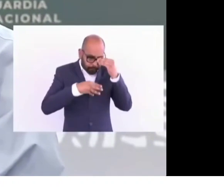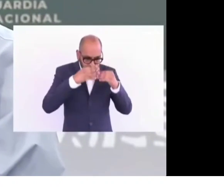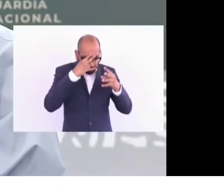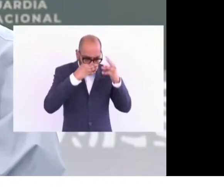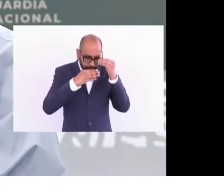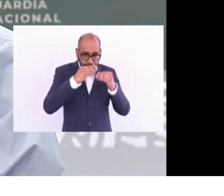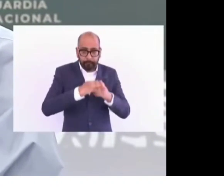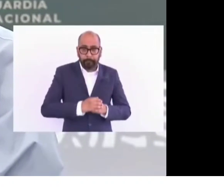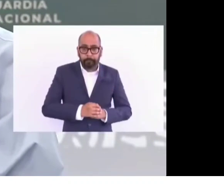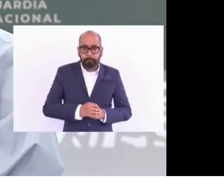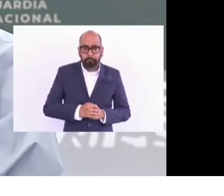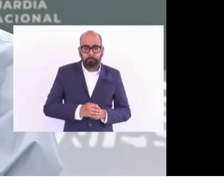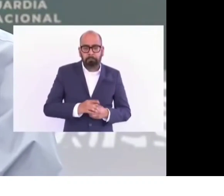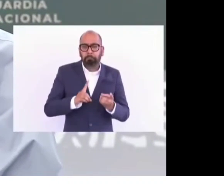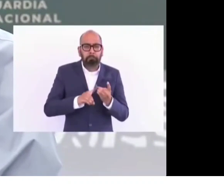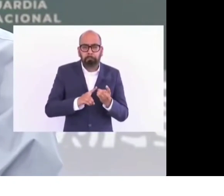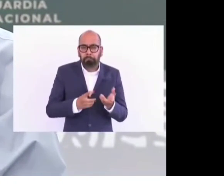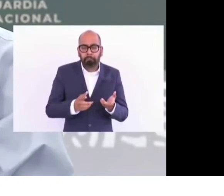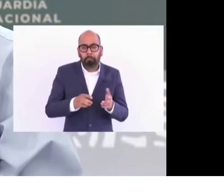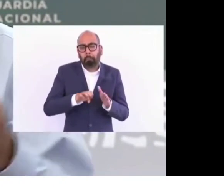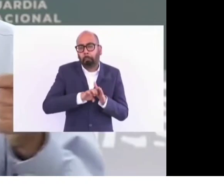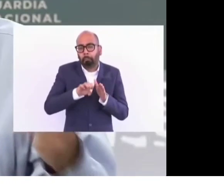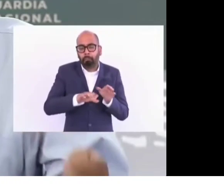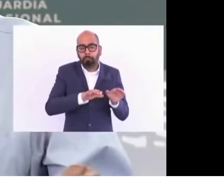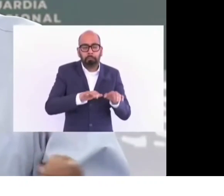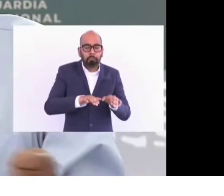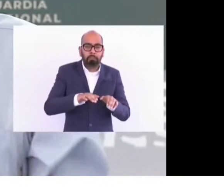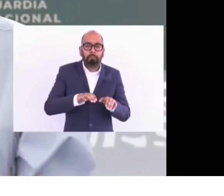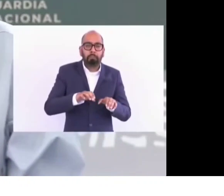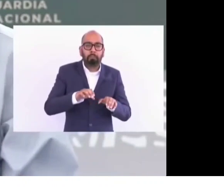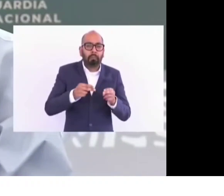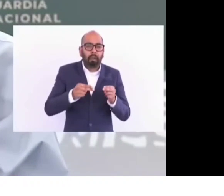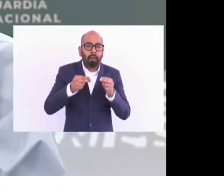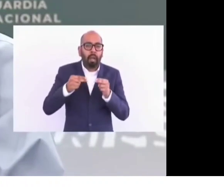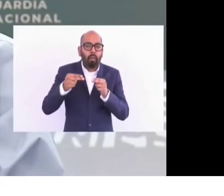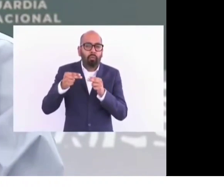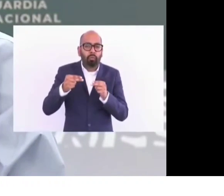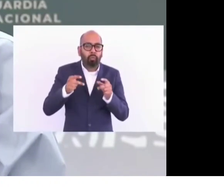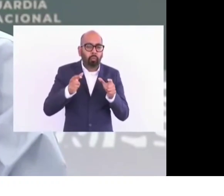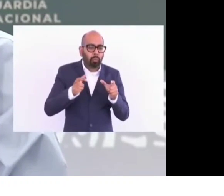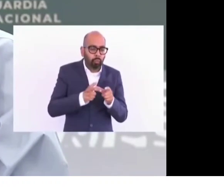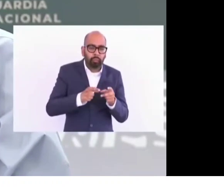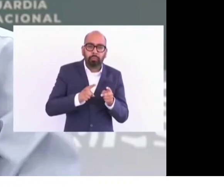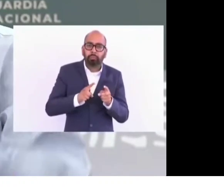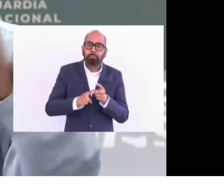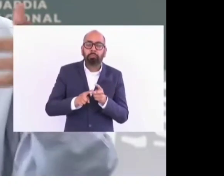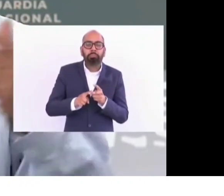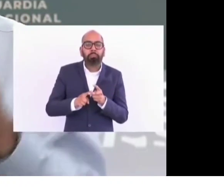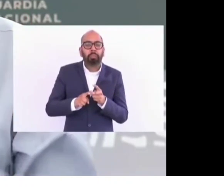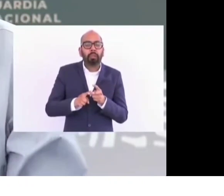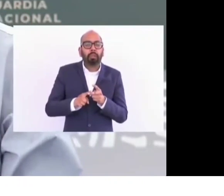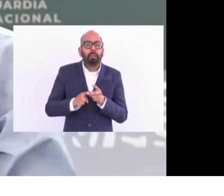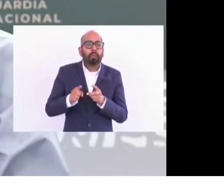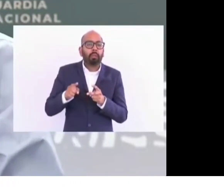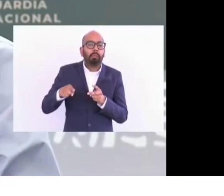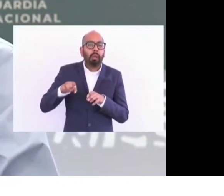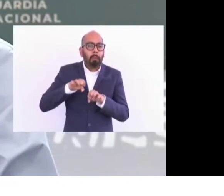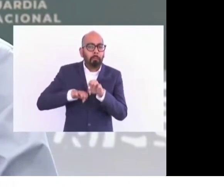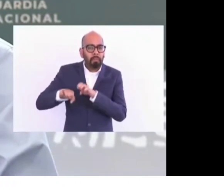una pequeña empresa, en un pequeño comercio, en el campo,